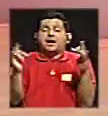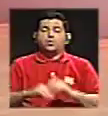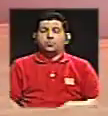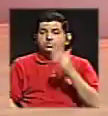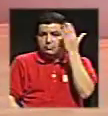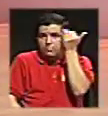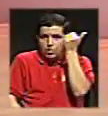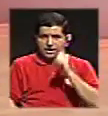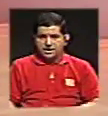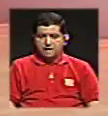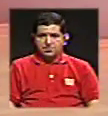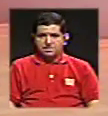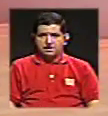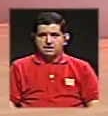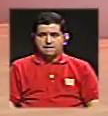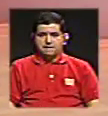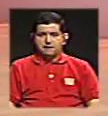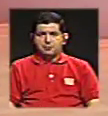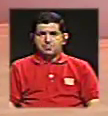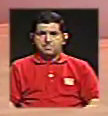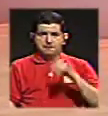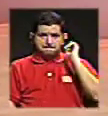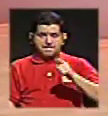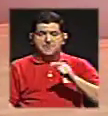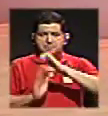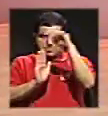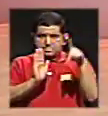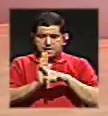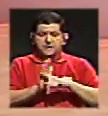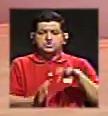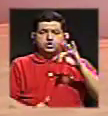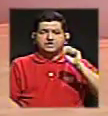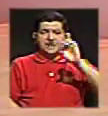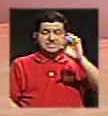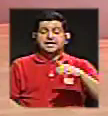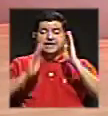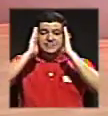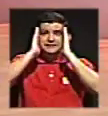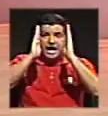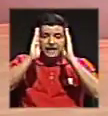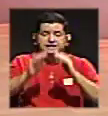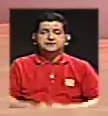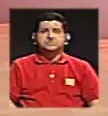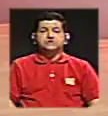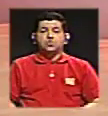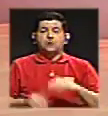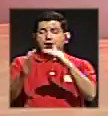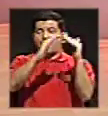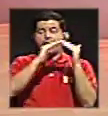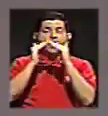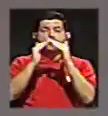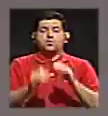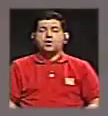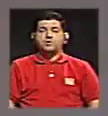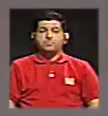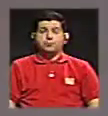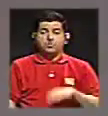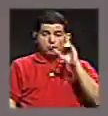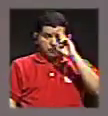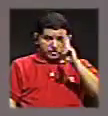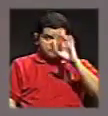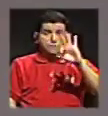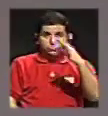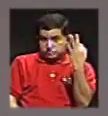qué Porque el mandato constitucional del tribunal supremo de elecciones no es otro que escuchar la voz del soberano que es el pueblo y escucharla con